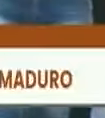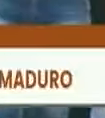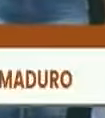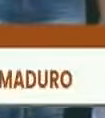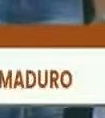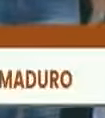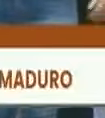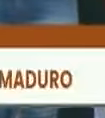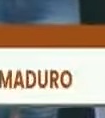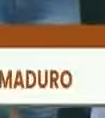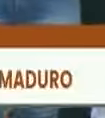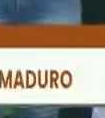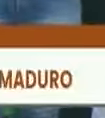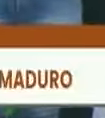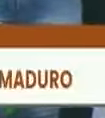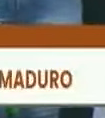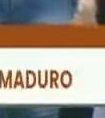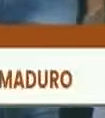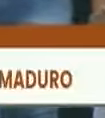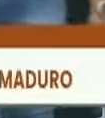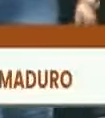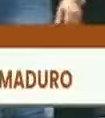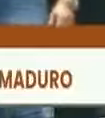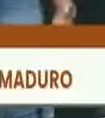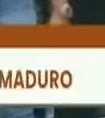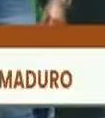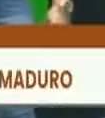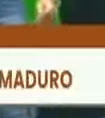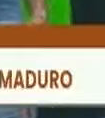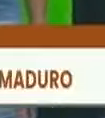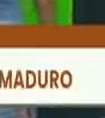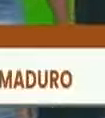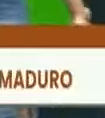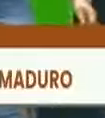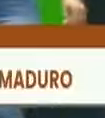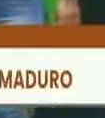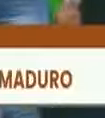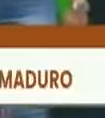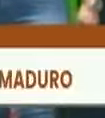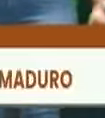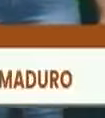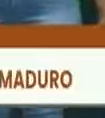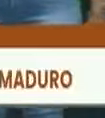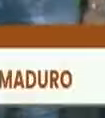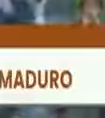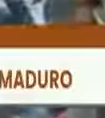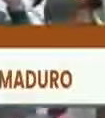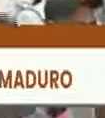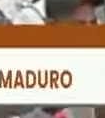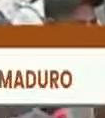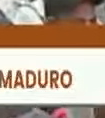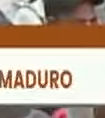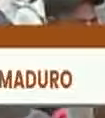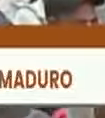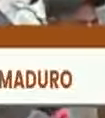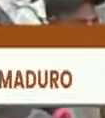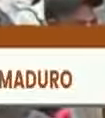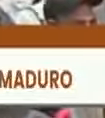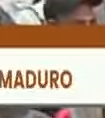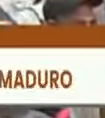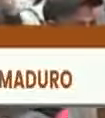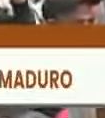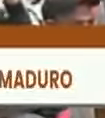¡Que viva Bolívar! ¡Que viva Chávez! ¡Que viva Maduro! ¡Que